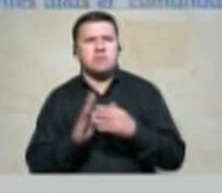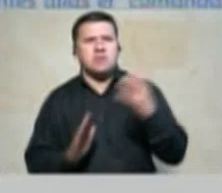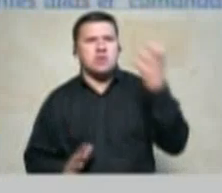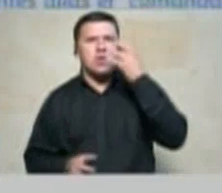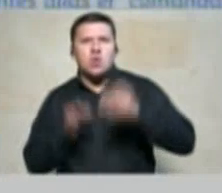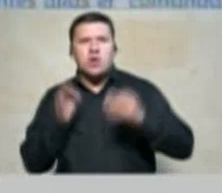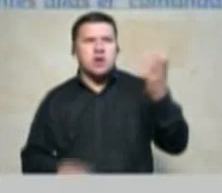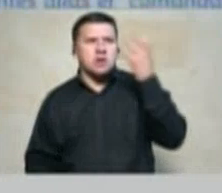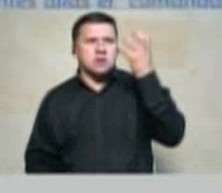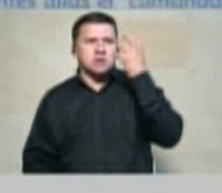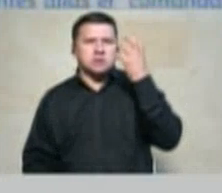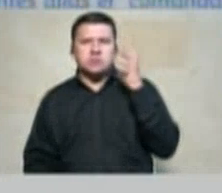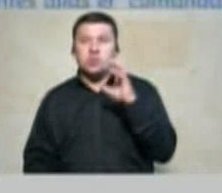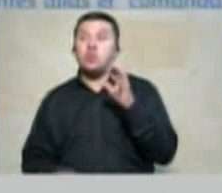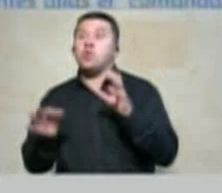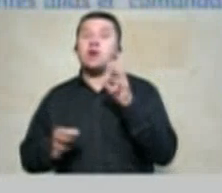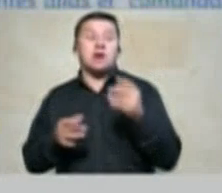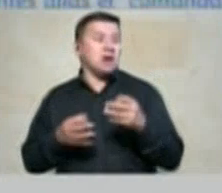presión jurídica.